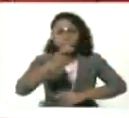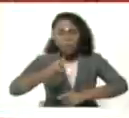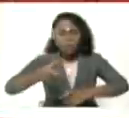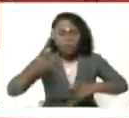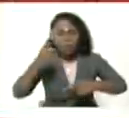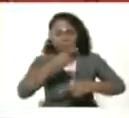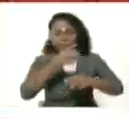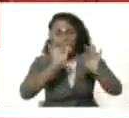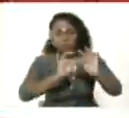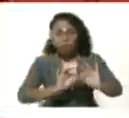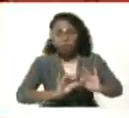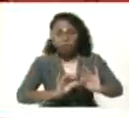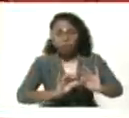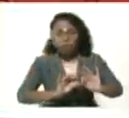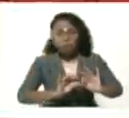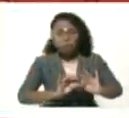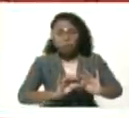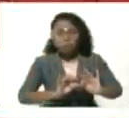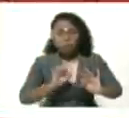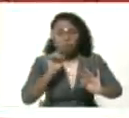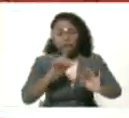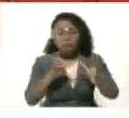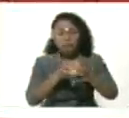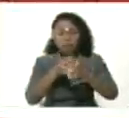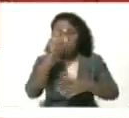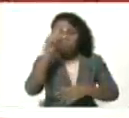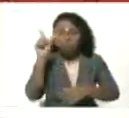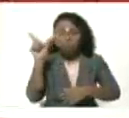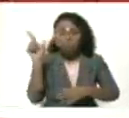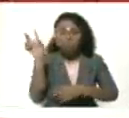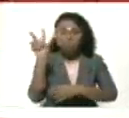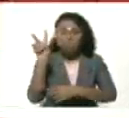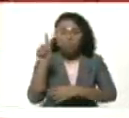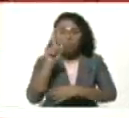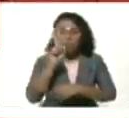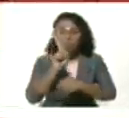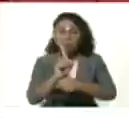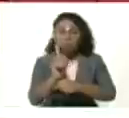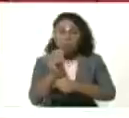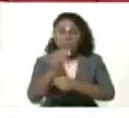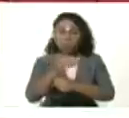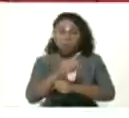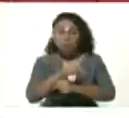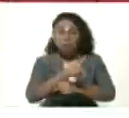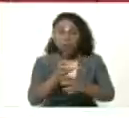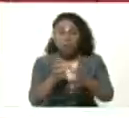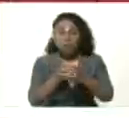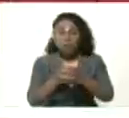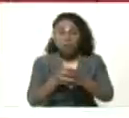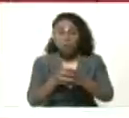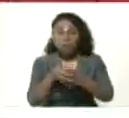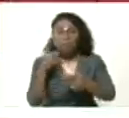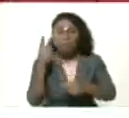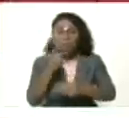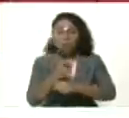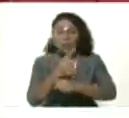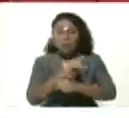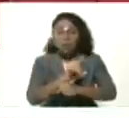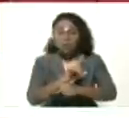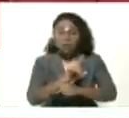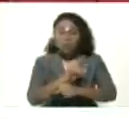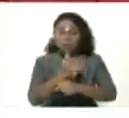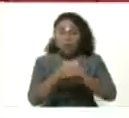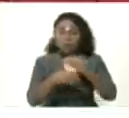ese sentido. El Partido Socialista Unido de Venezuela es uno más. Los candidatos y las candidatas son los